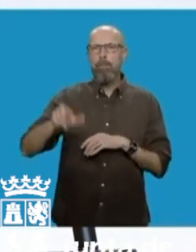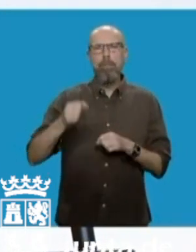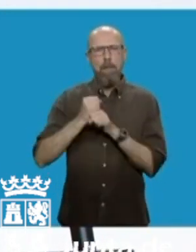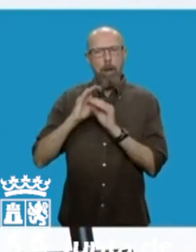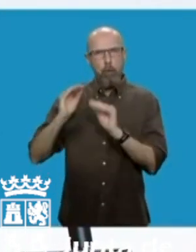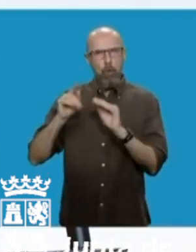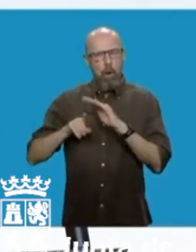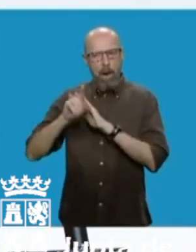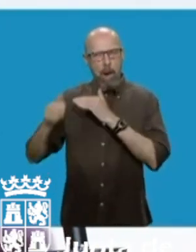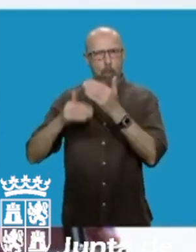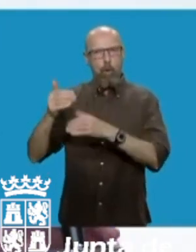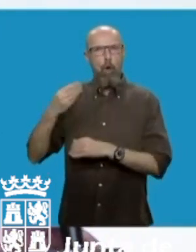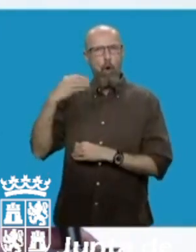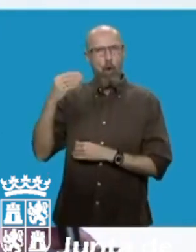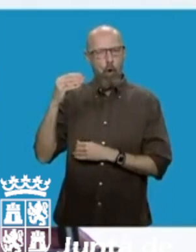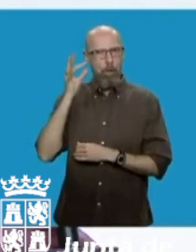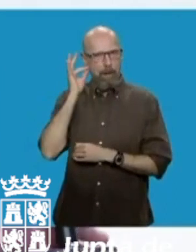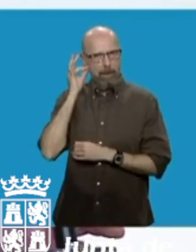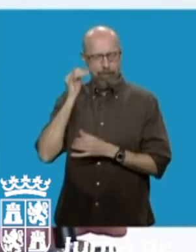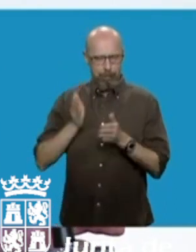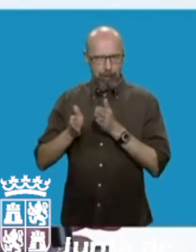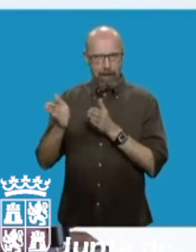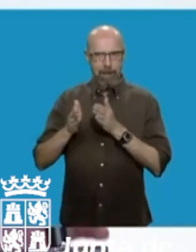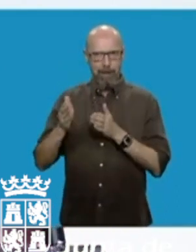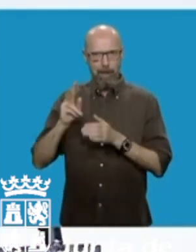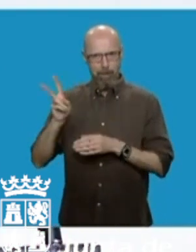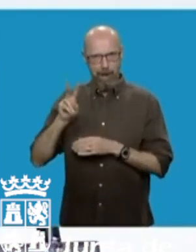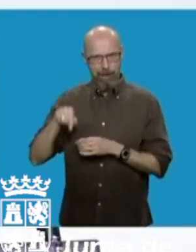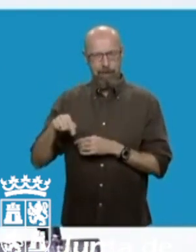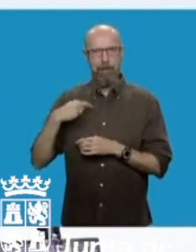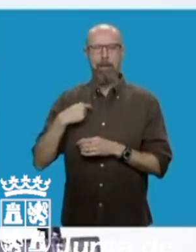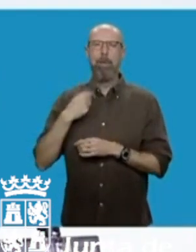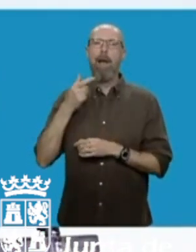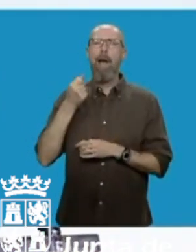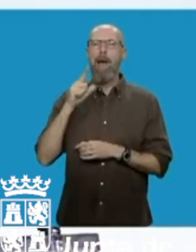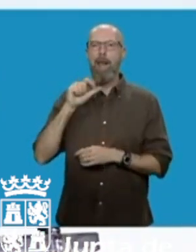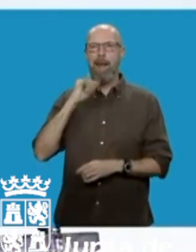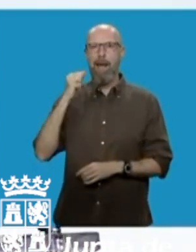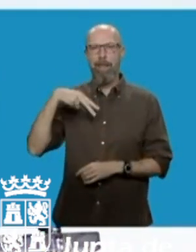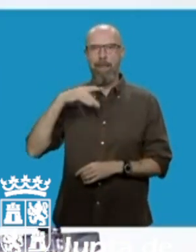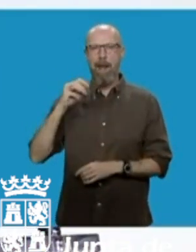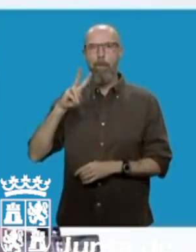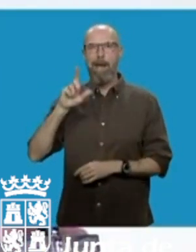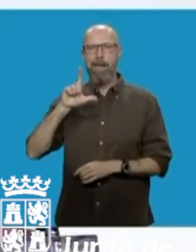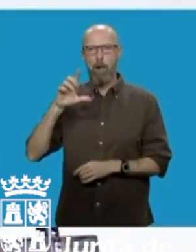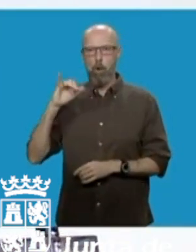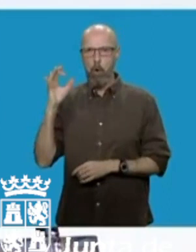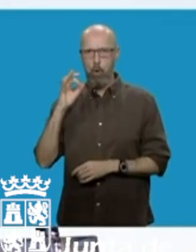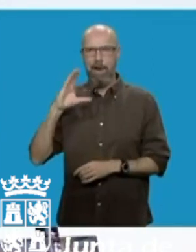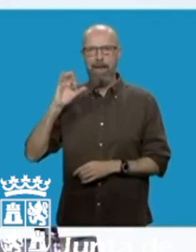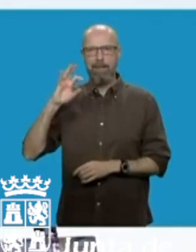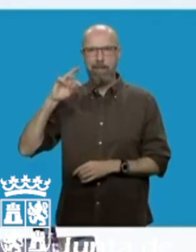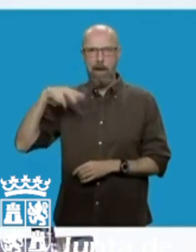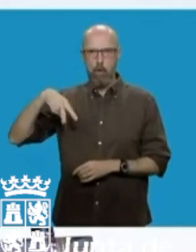una joven patinadora vallisoletana, Alejandra Vallejo Castaño. Vamos a conocer a nuestra siguiente